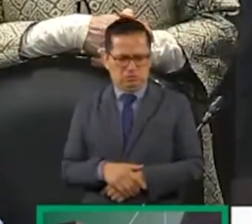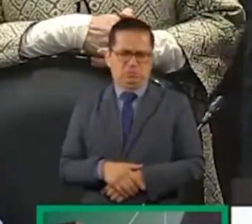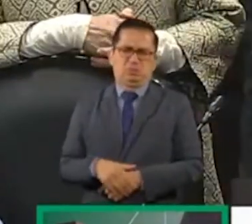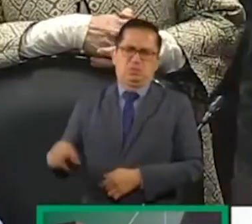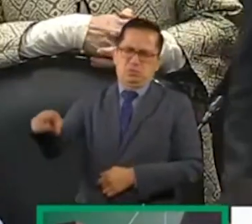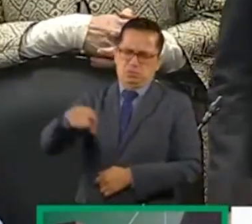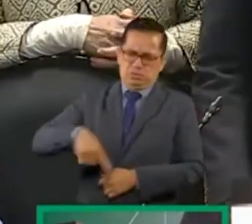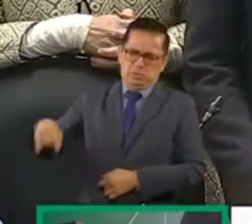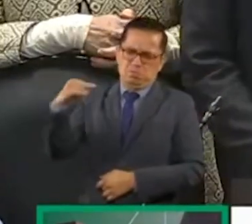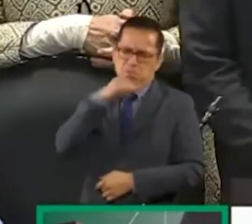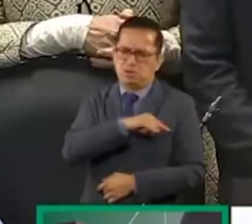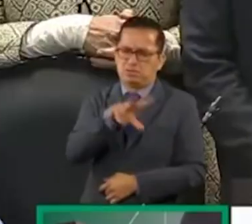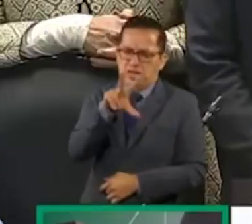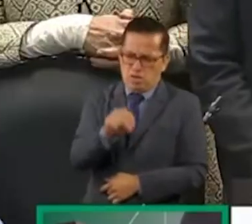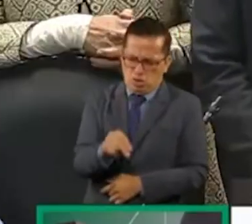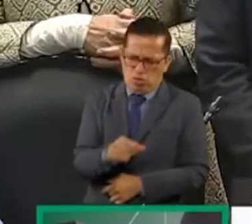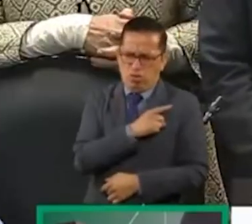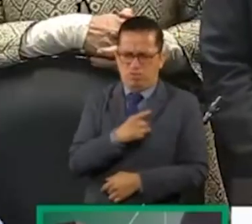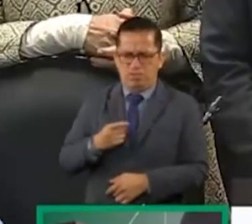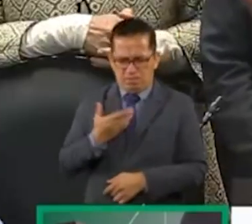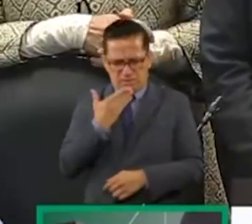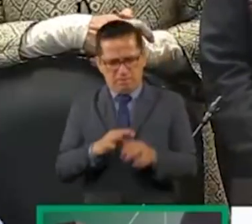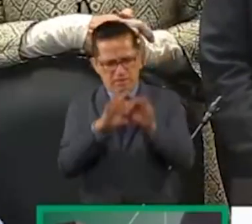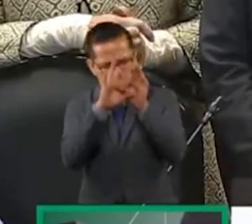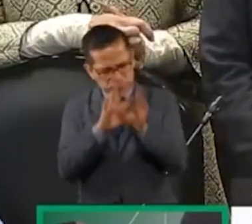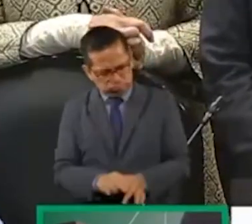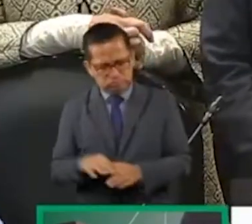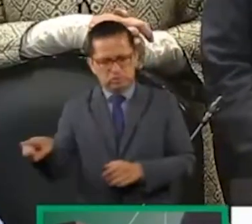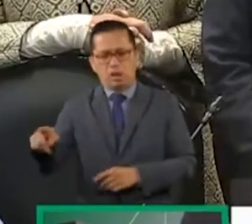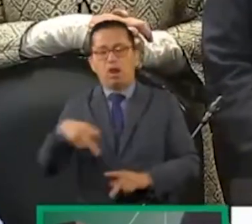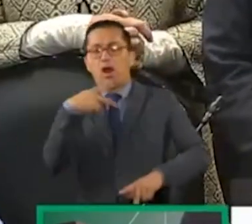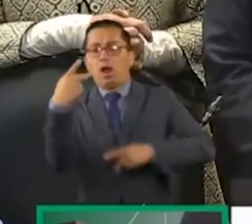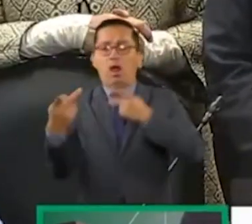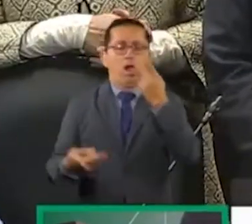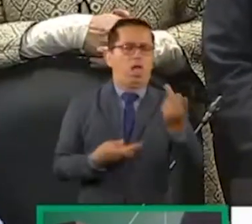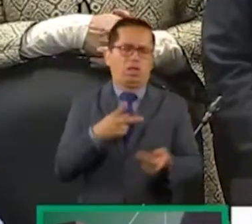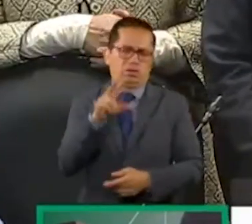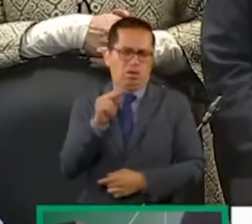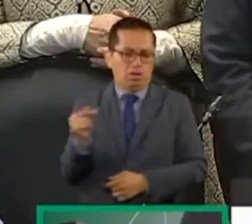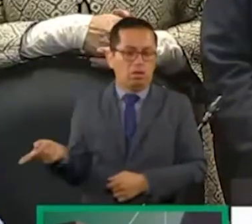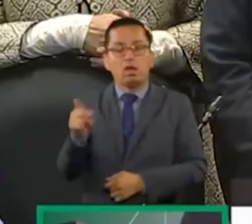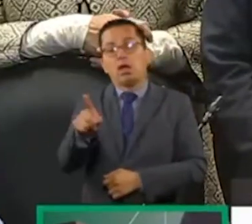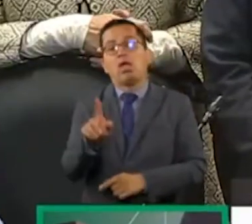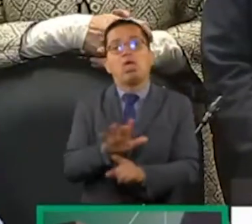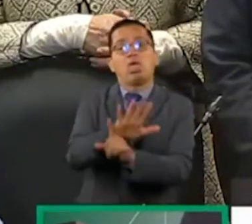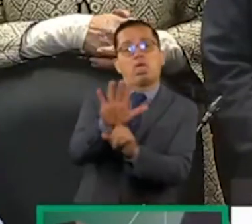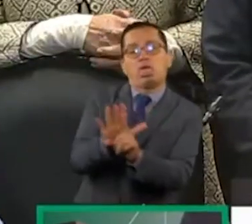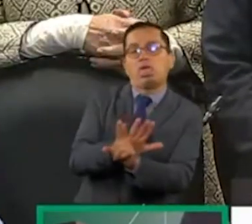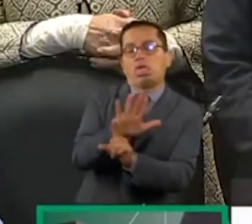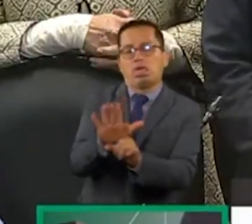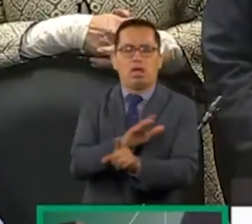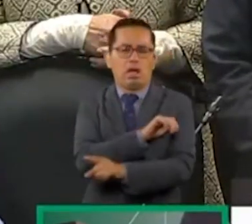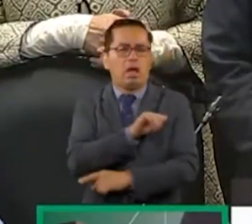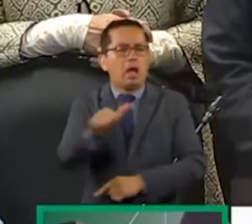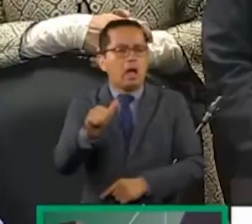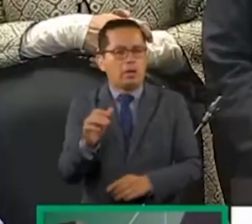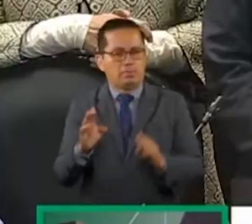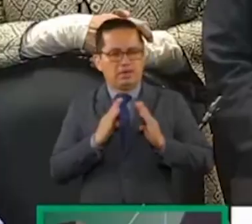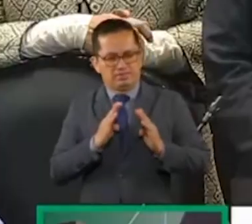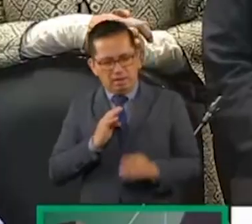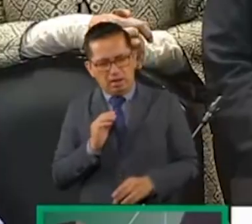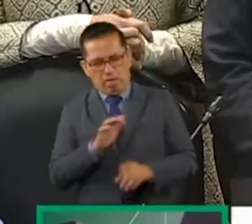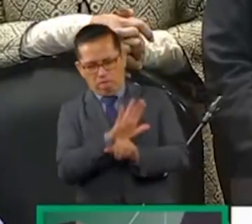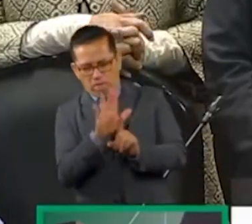sean hipócritas y acá no vengan a dar discursos y a tratar de sobar la espalda de la defensa y de la Guardia Nacional, y